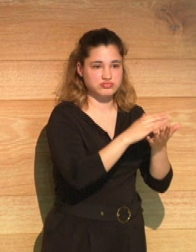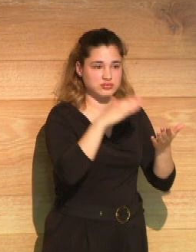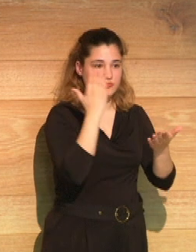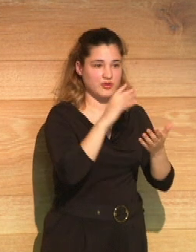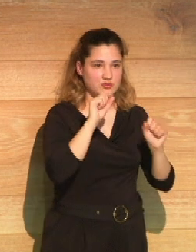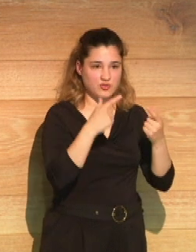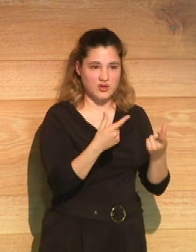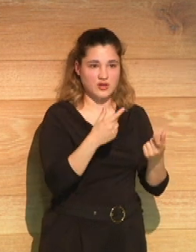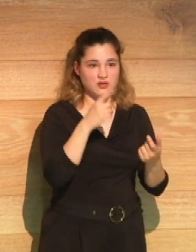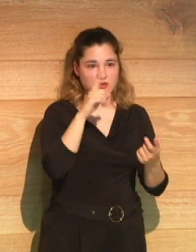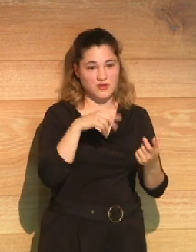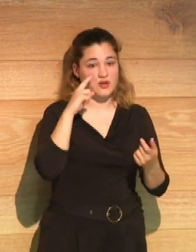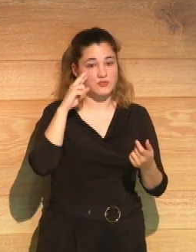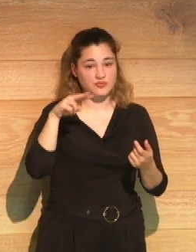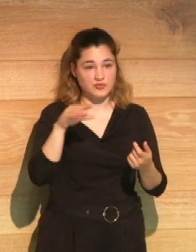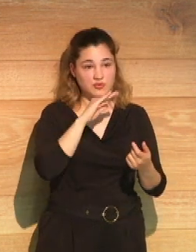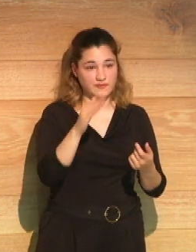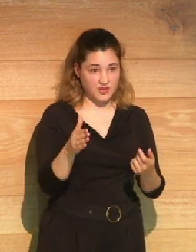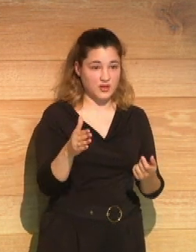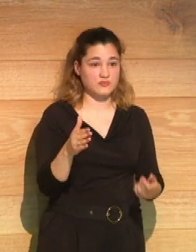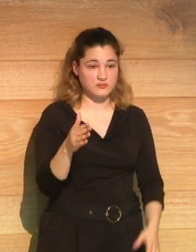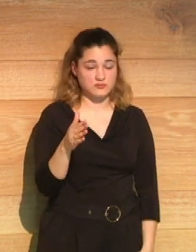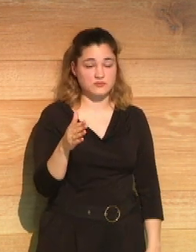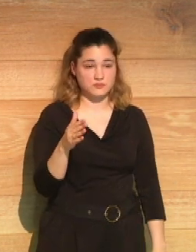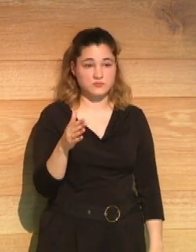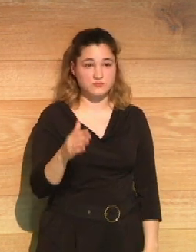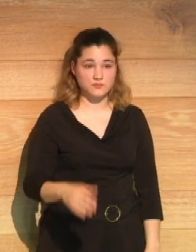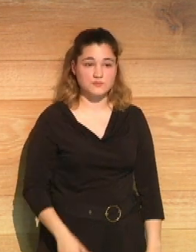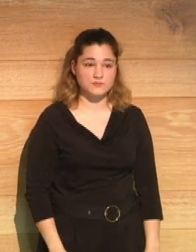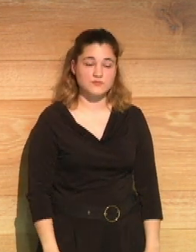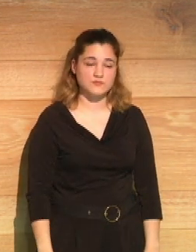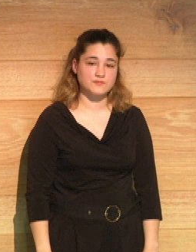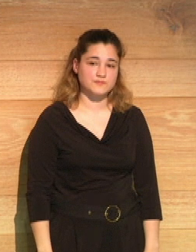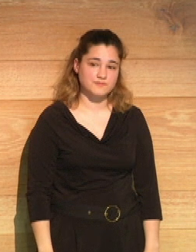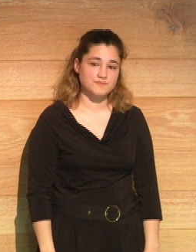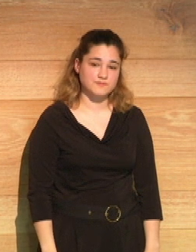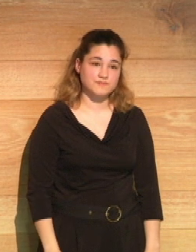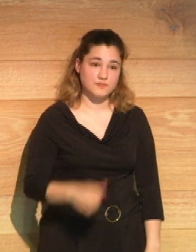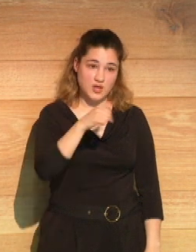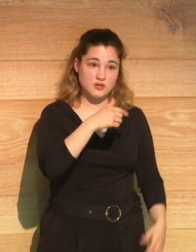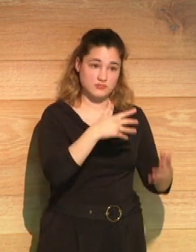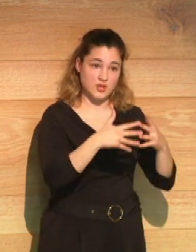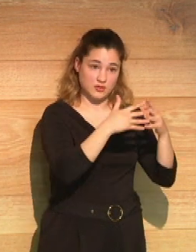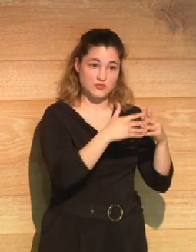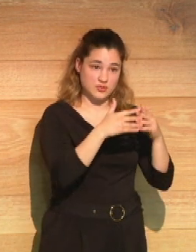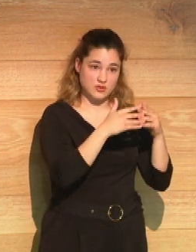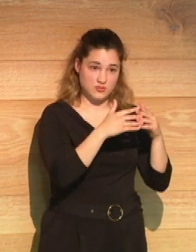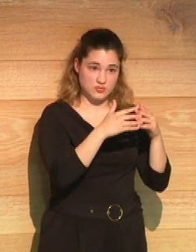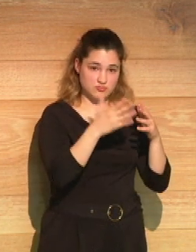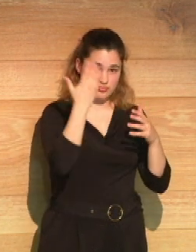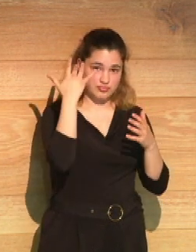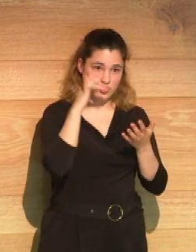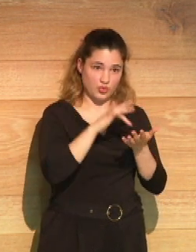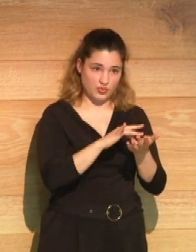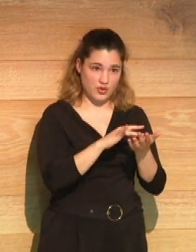desastres en los museos. Un caso aquí en los Estados Unidos muy cercano